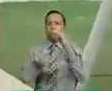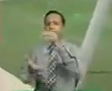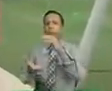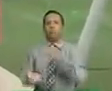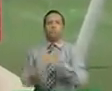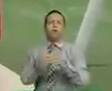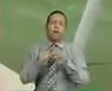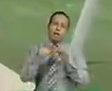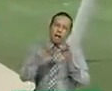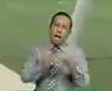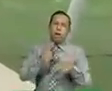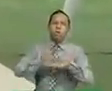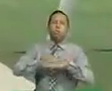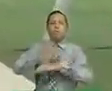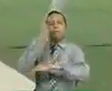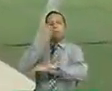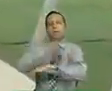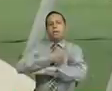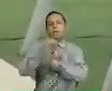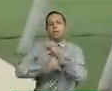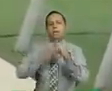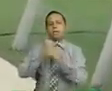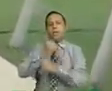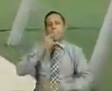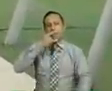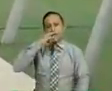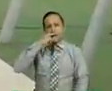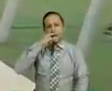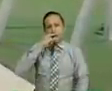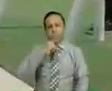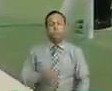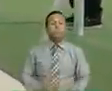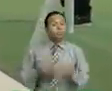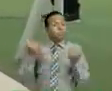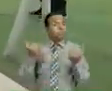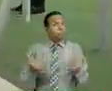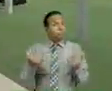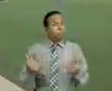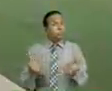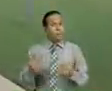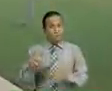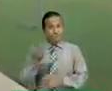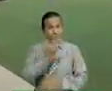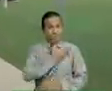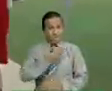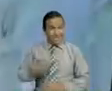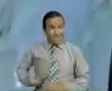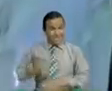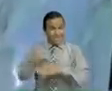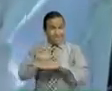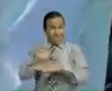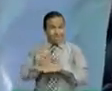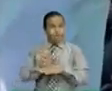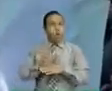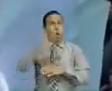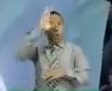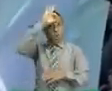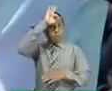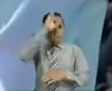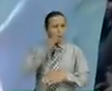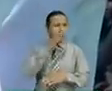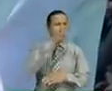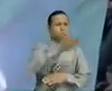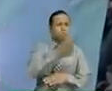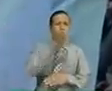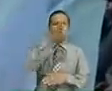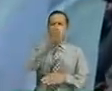En este Día del Niño, varias fueron las instituciones visitadas por el vicepresidente de la República, así como por el gobernador del